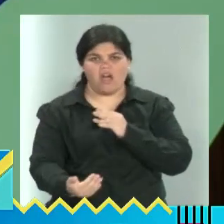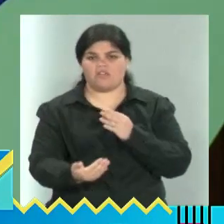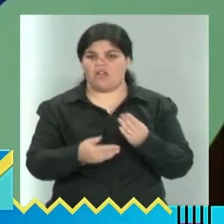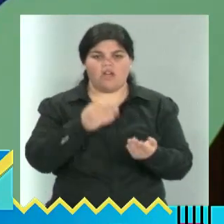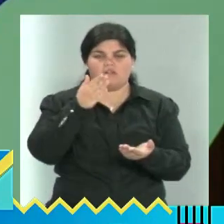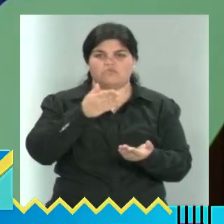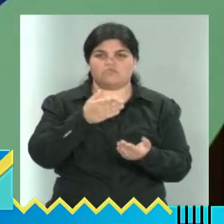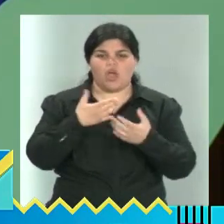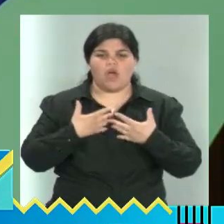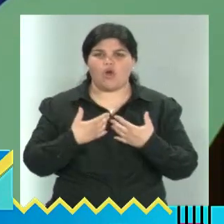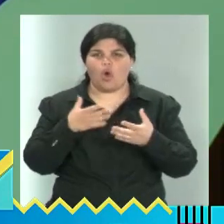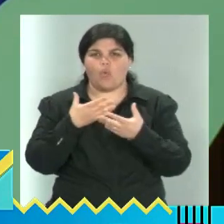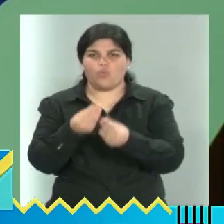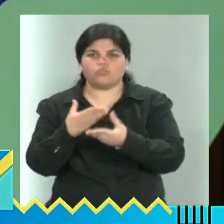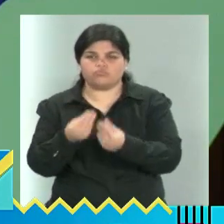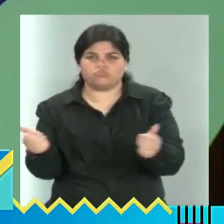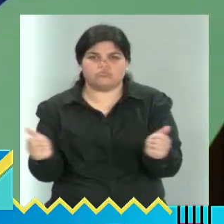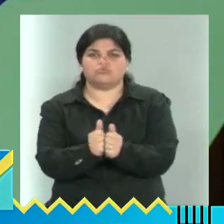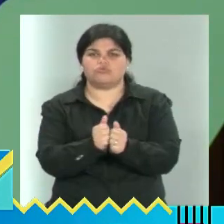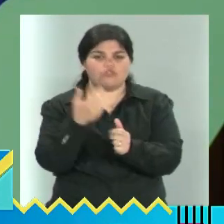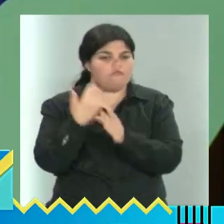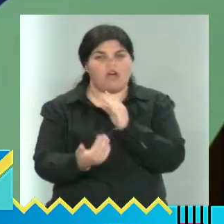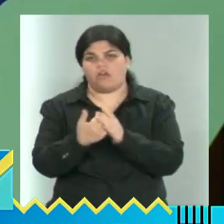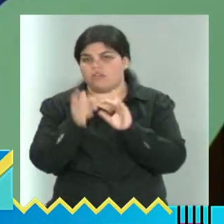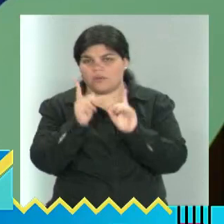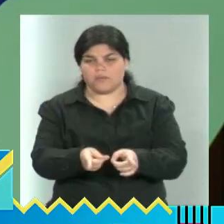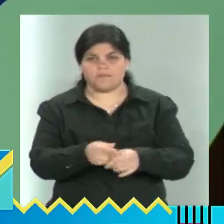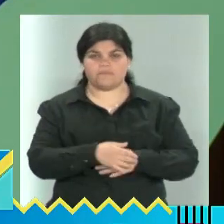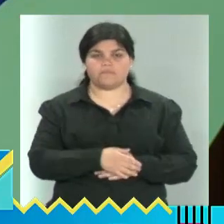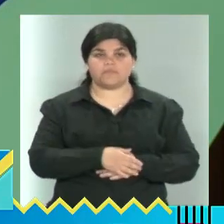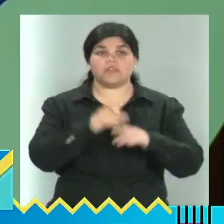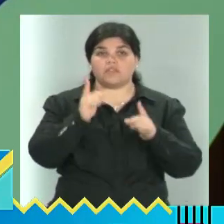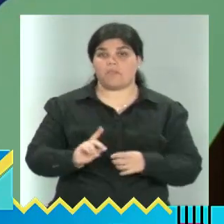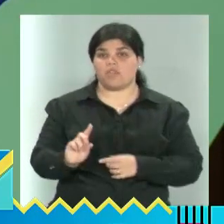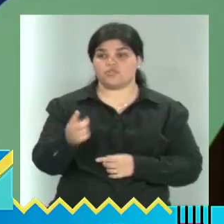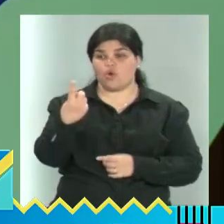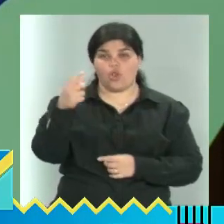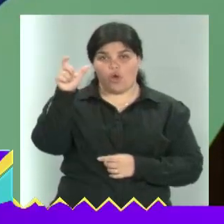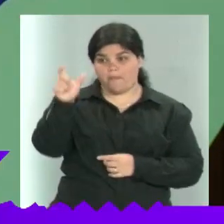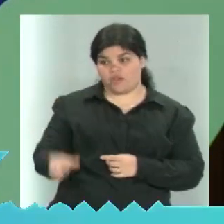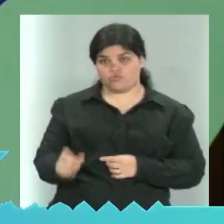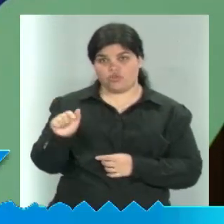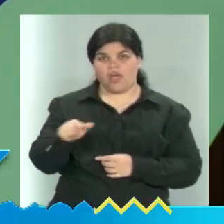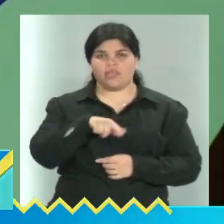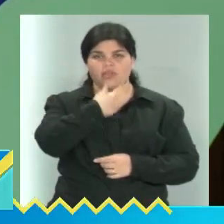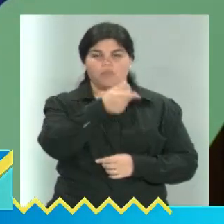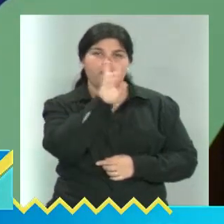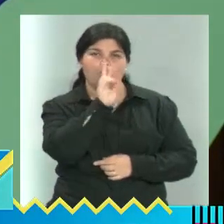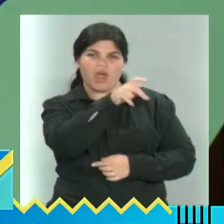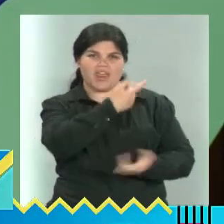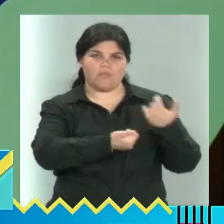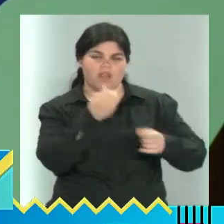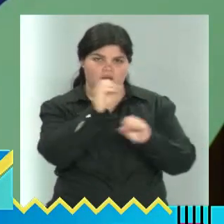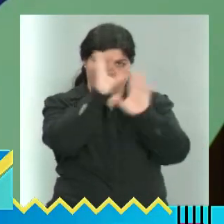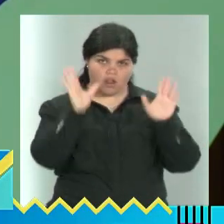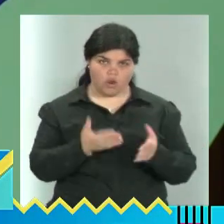luego también hay un factor individual que Silvina es la que mejor puede explicarlo. Pero en este caso en particular, porque